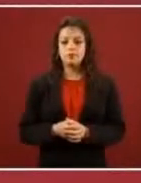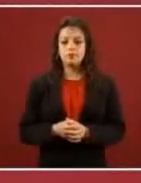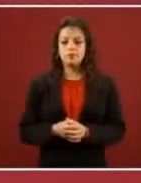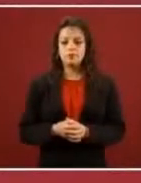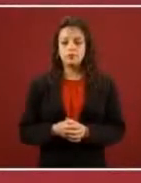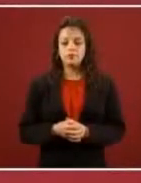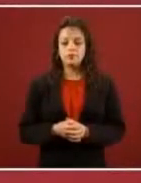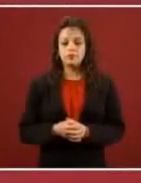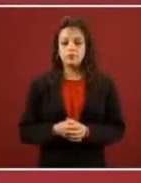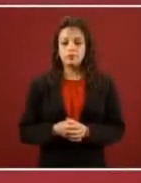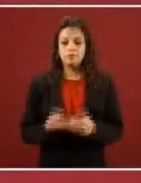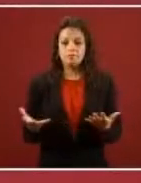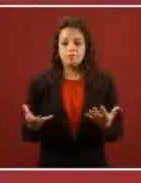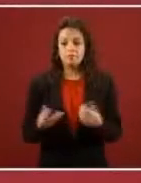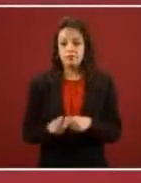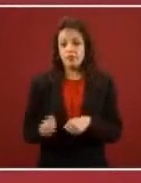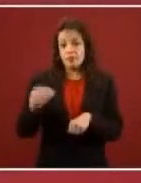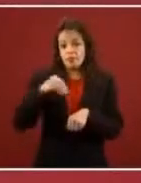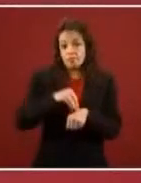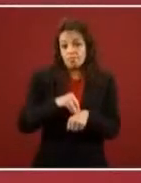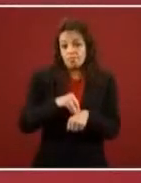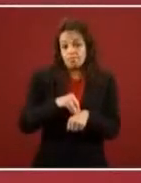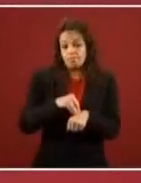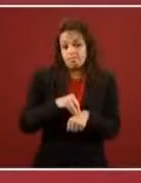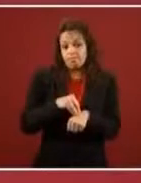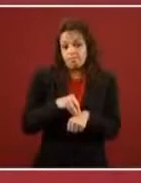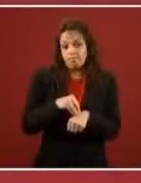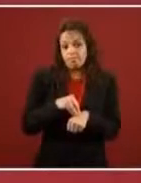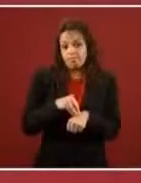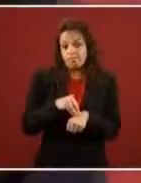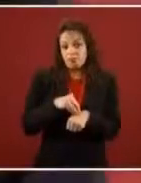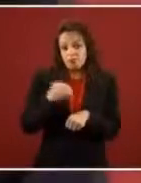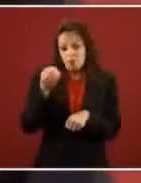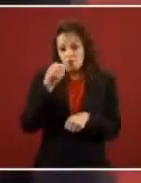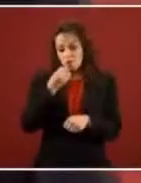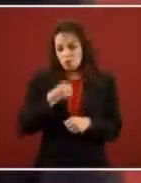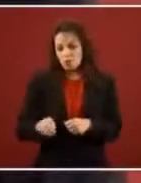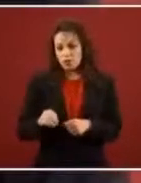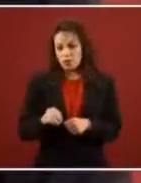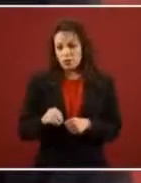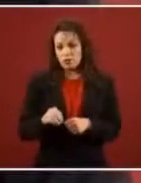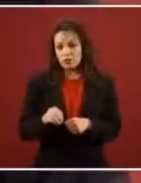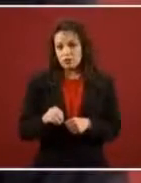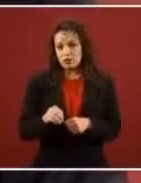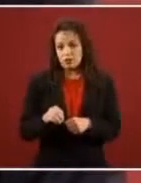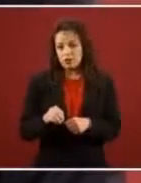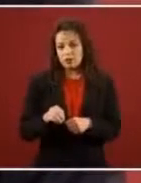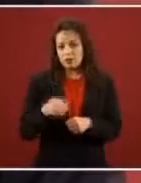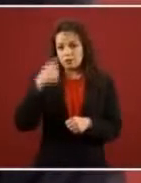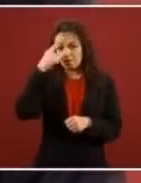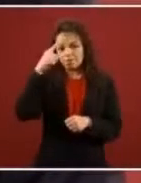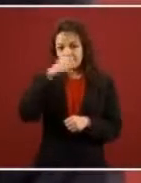pues la protección, la impunidad, no había autoridad,